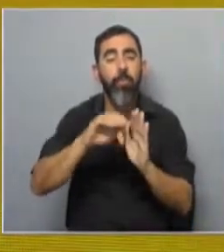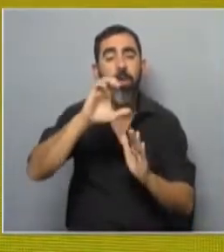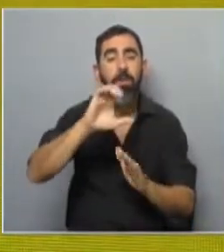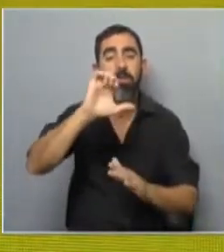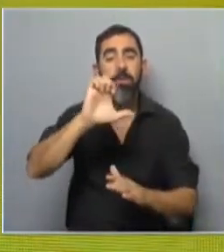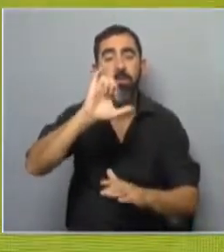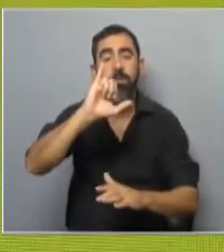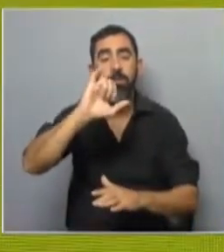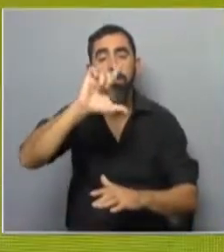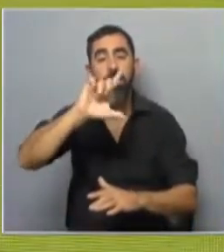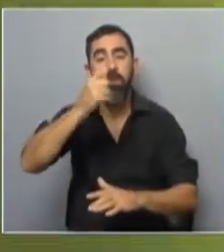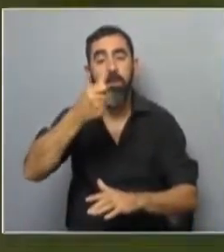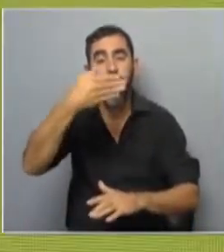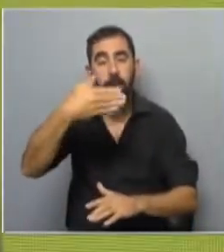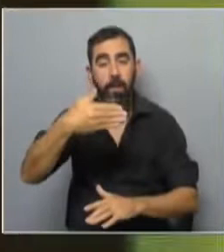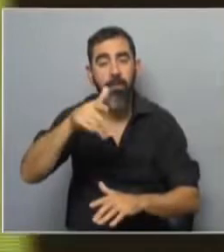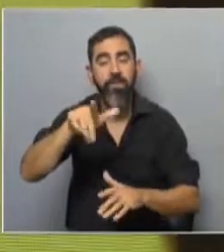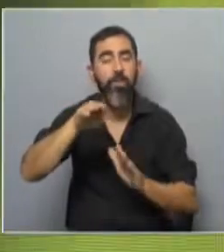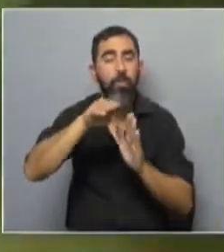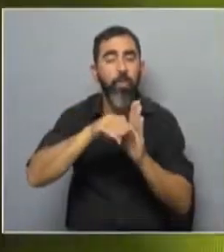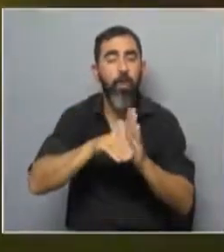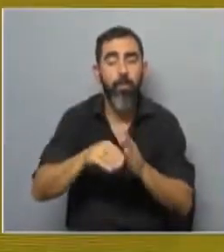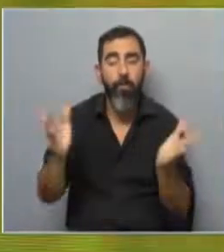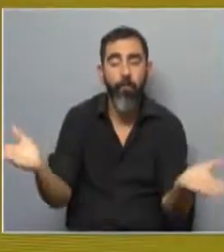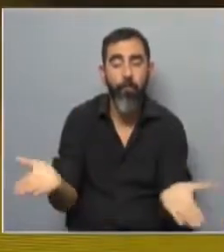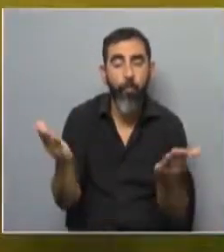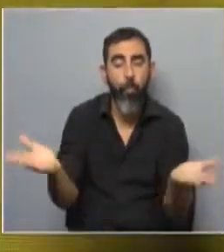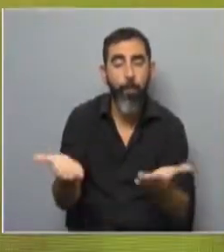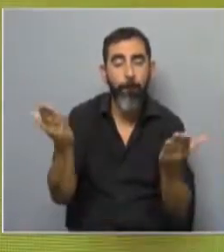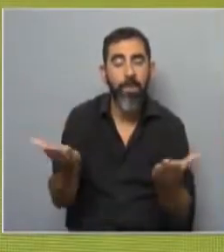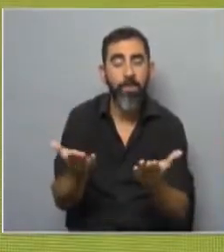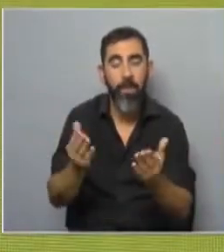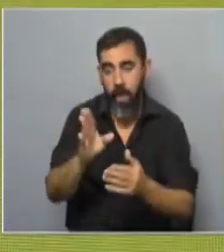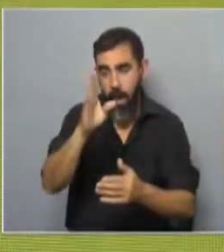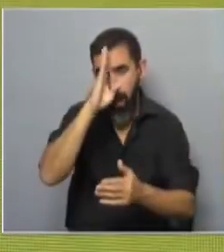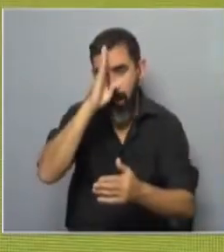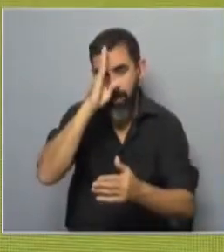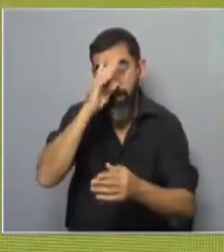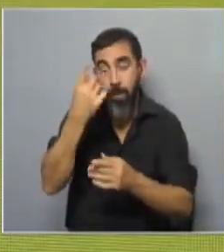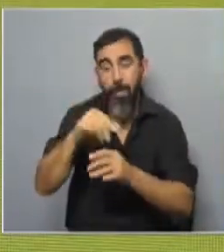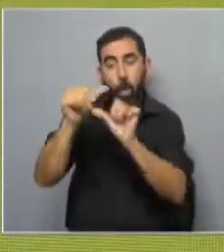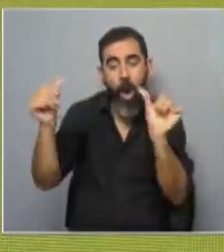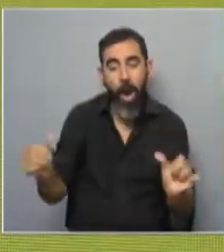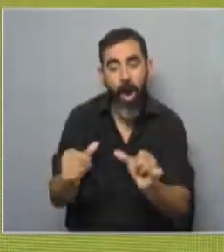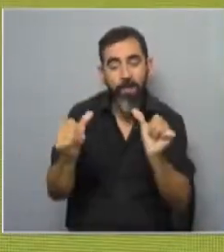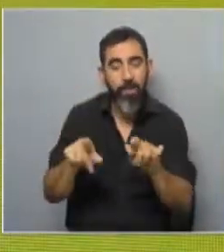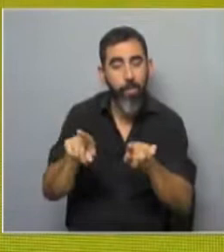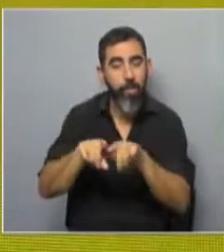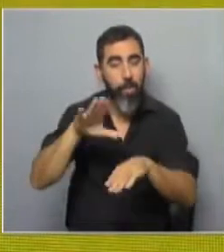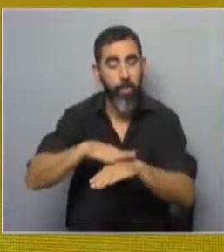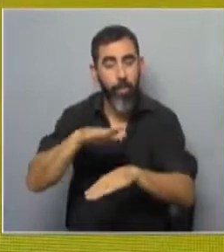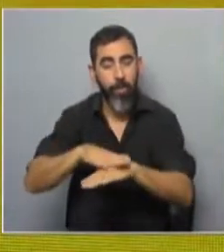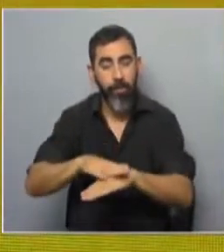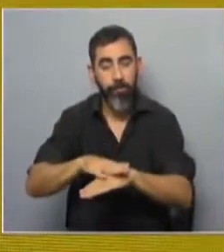que es un programa que trabaja fomentando lo que es el aprender haciendo, ¿no? Y es un poco el trabajo